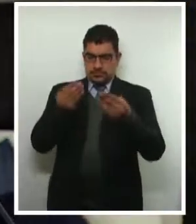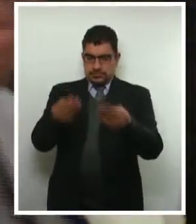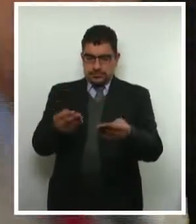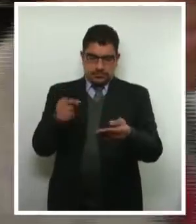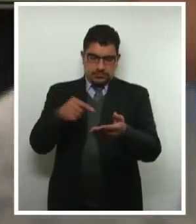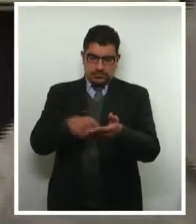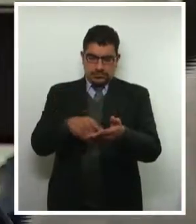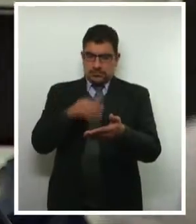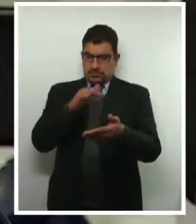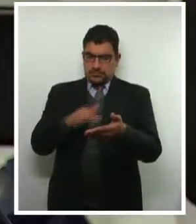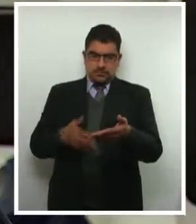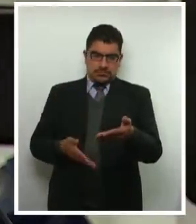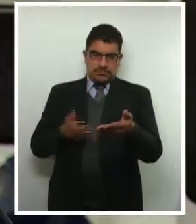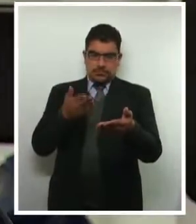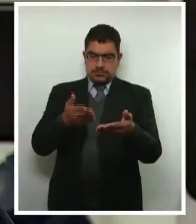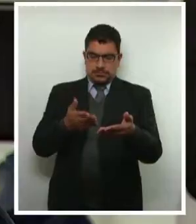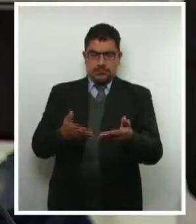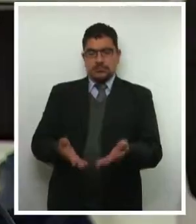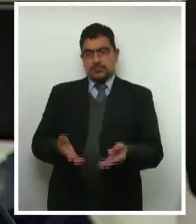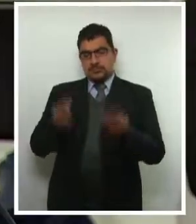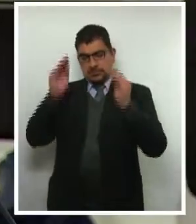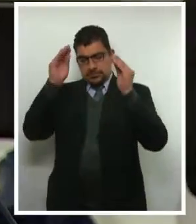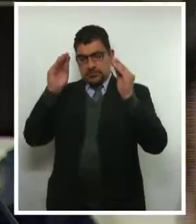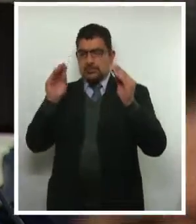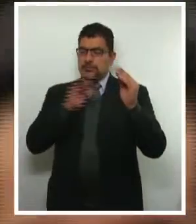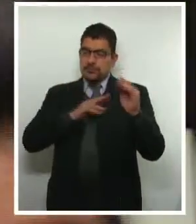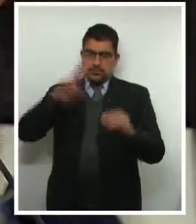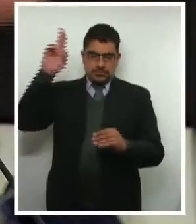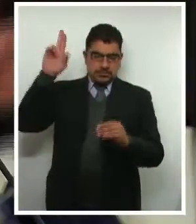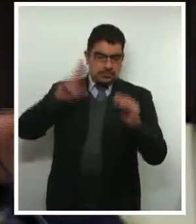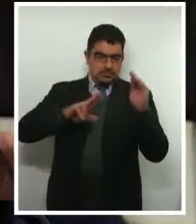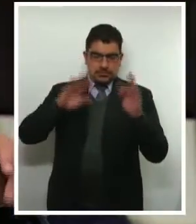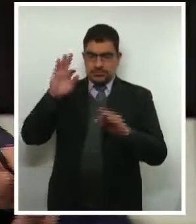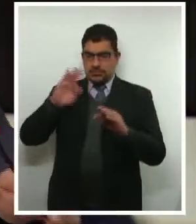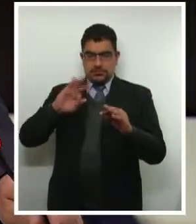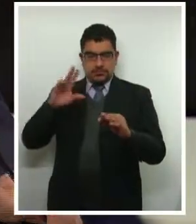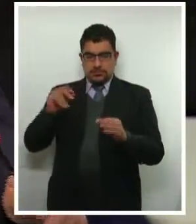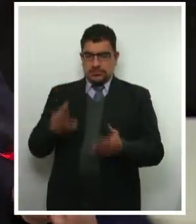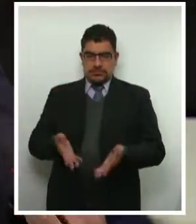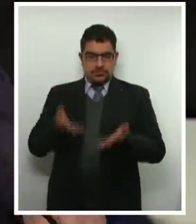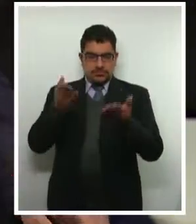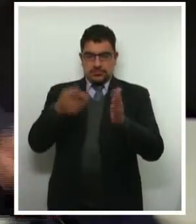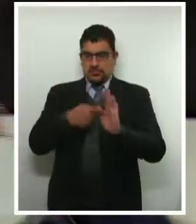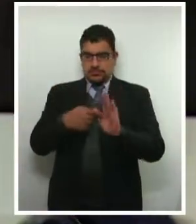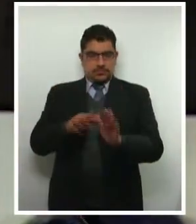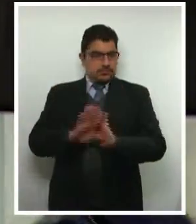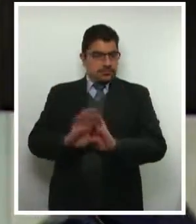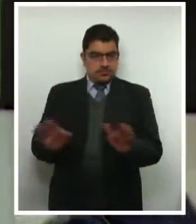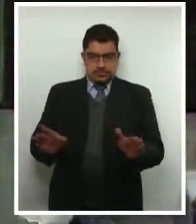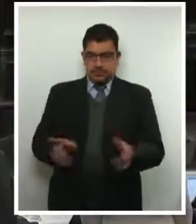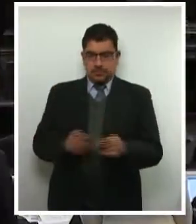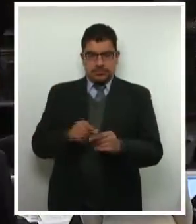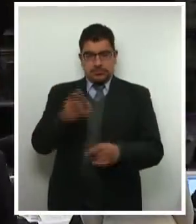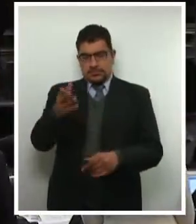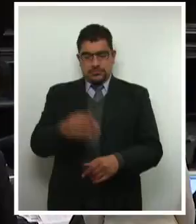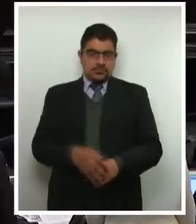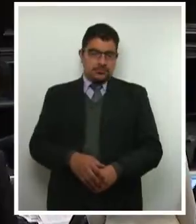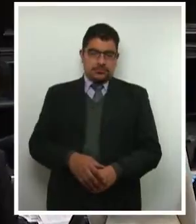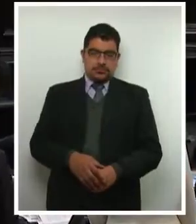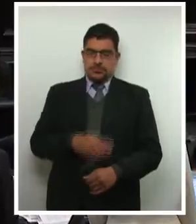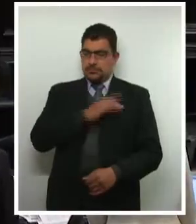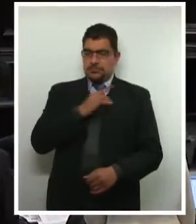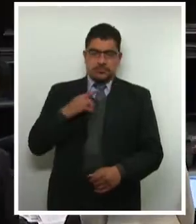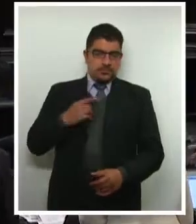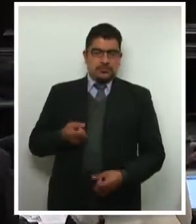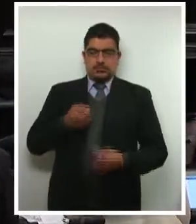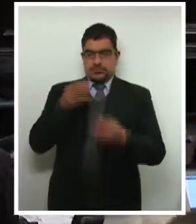en sus términos se ponga a votación y se exprese ya. Sí, si no hay. Miren, hay que decirlo con